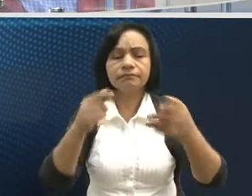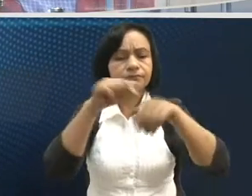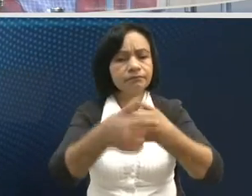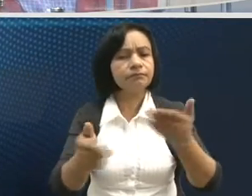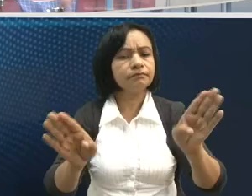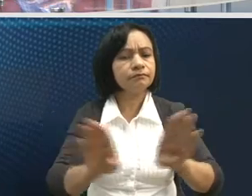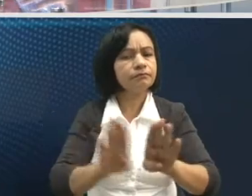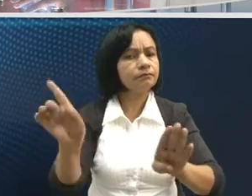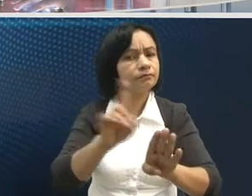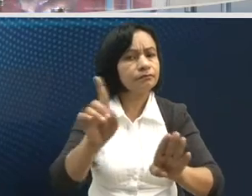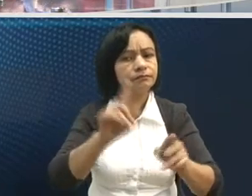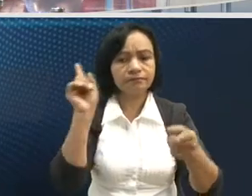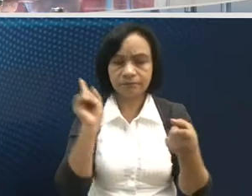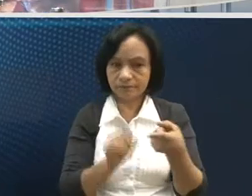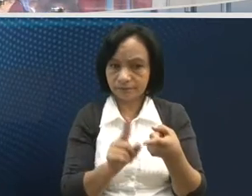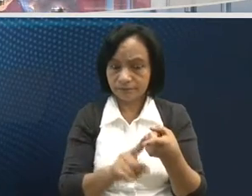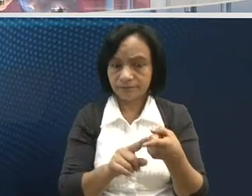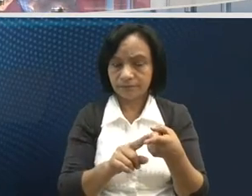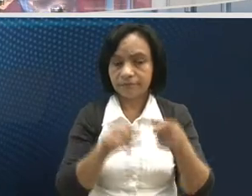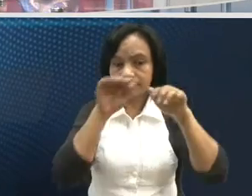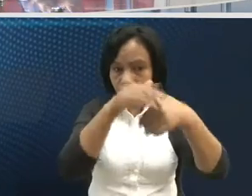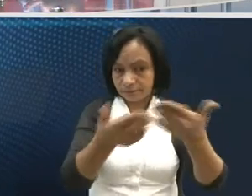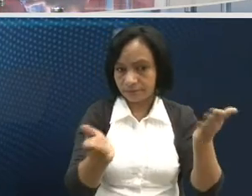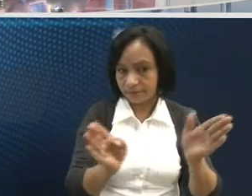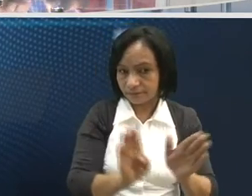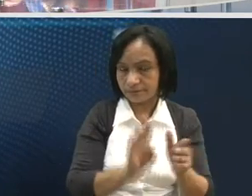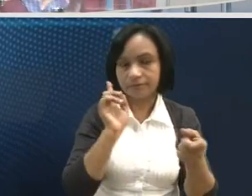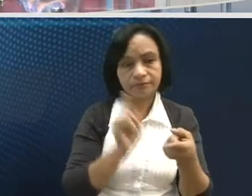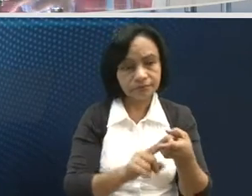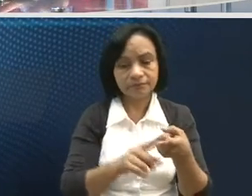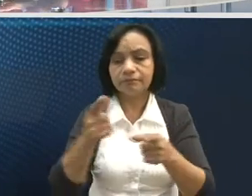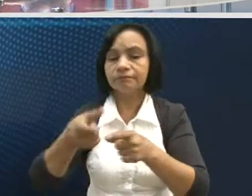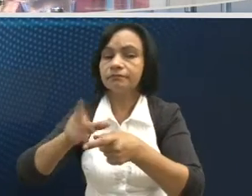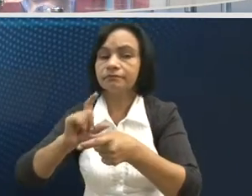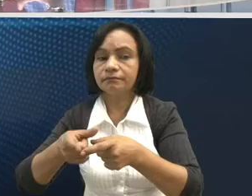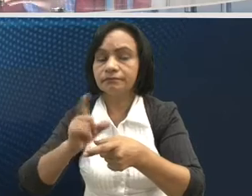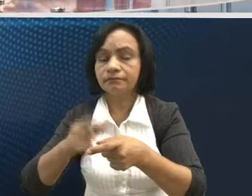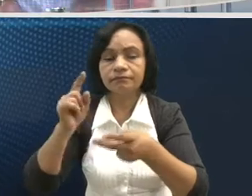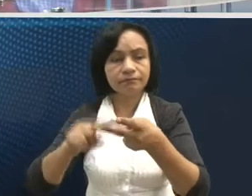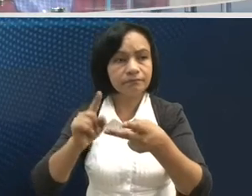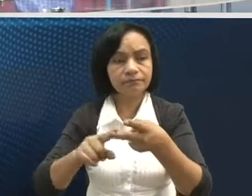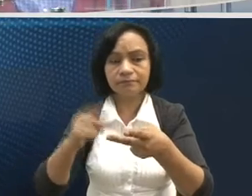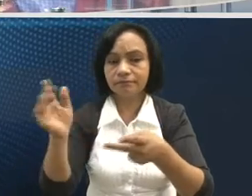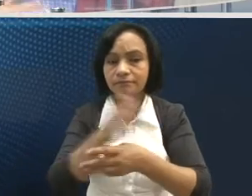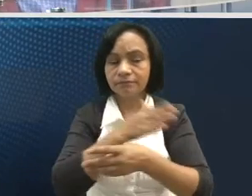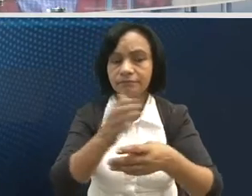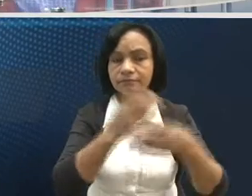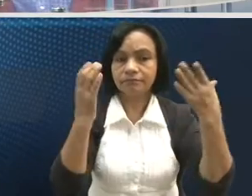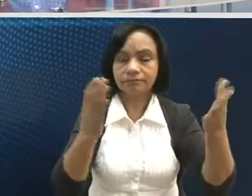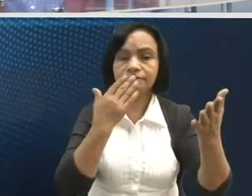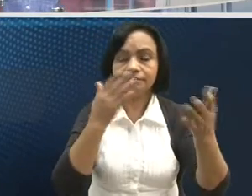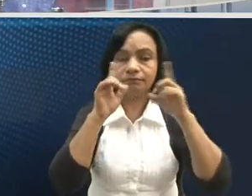aula? Porque tiene que ver con la aula, ciertamente, pero tiene que ver con el servicio sanitario, tiene que ver con todo lo que es